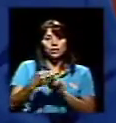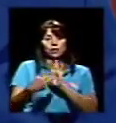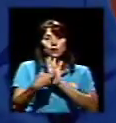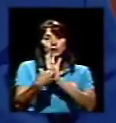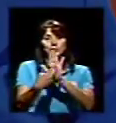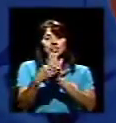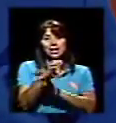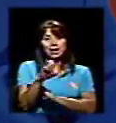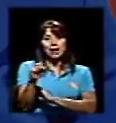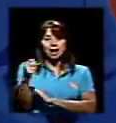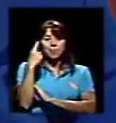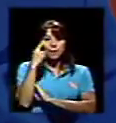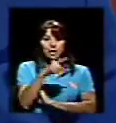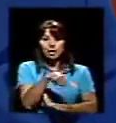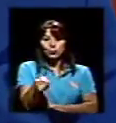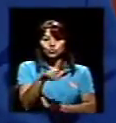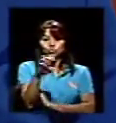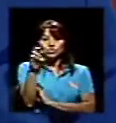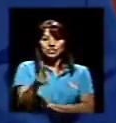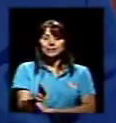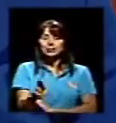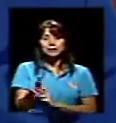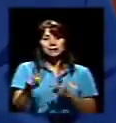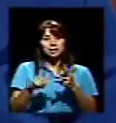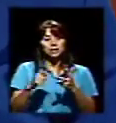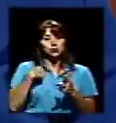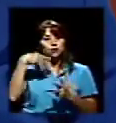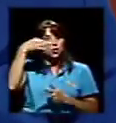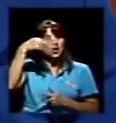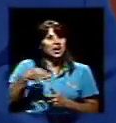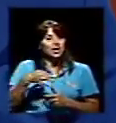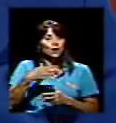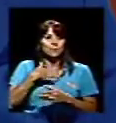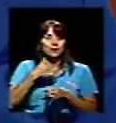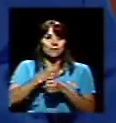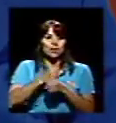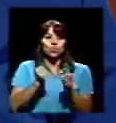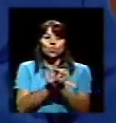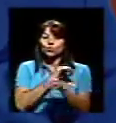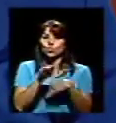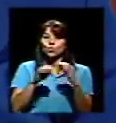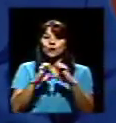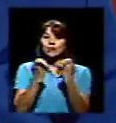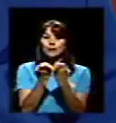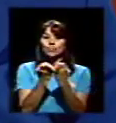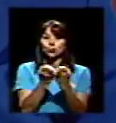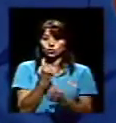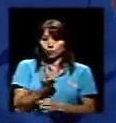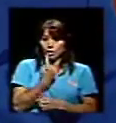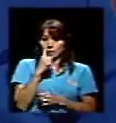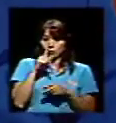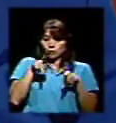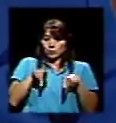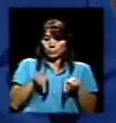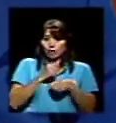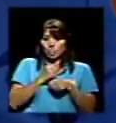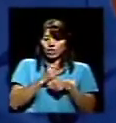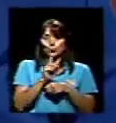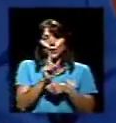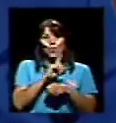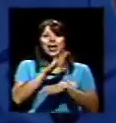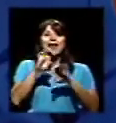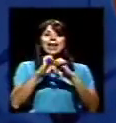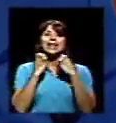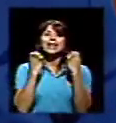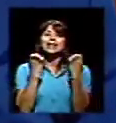y creo en lo que estoy haciendo con todo el equipo de trabajo, porque esto no es labor de una persona, sino es de todo un equipo de trabajo. Tengo un